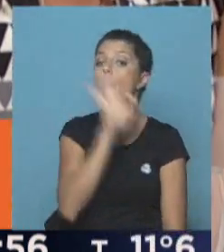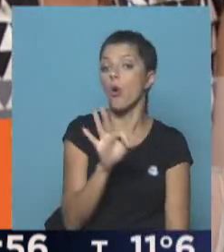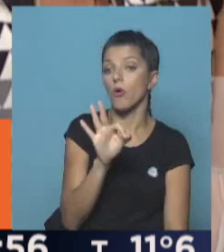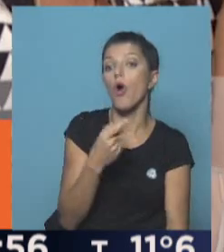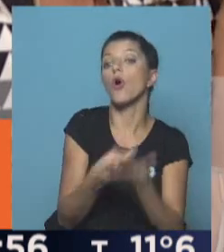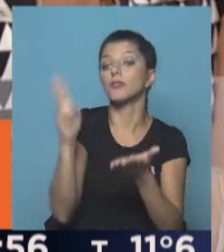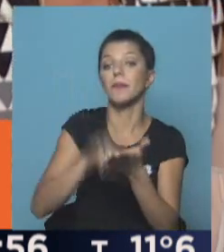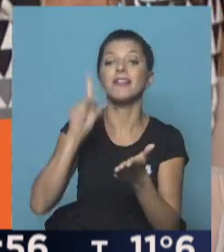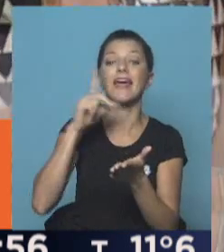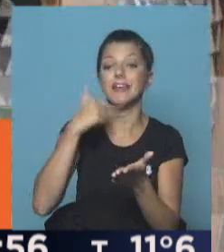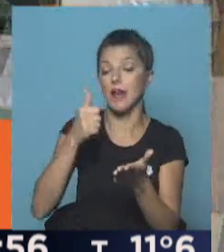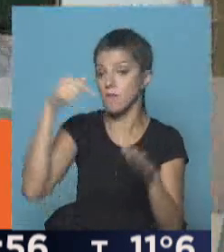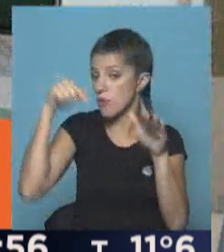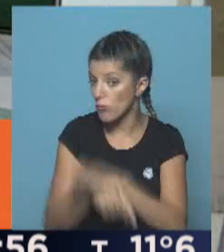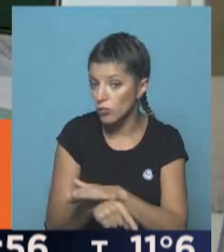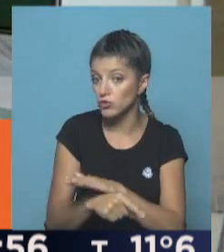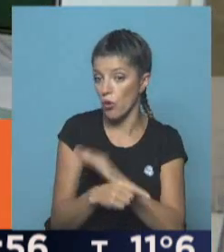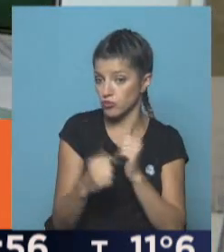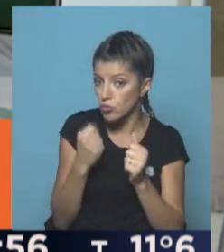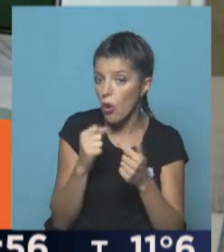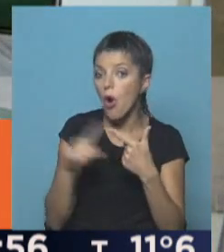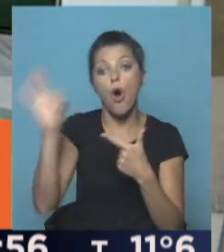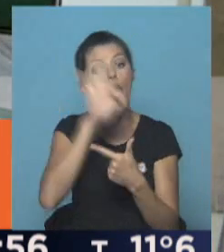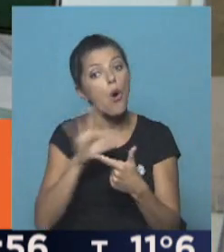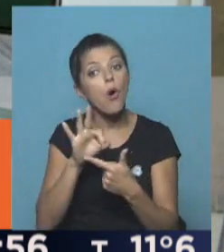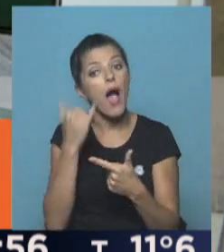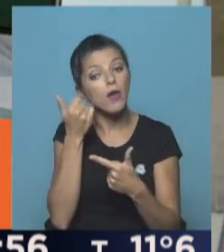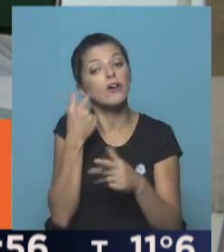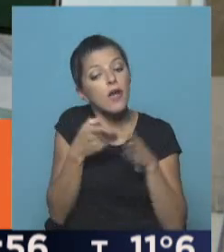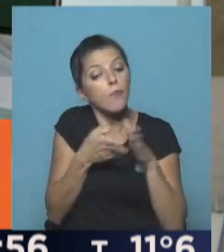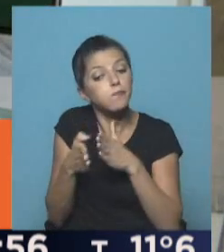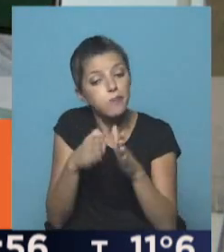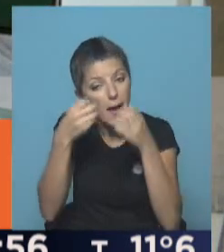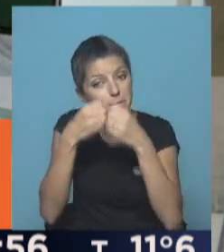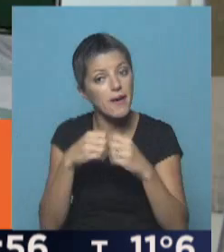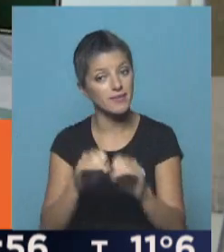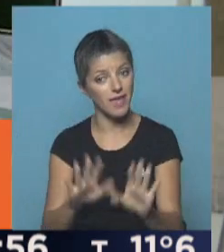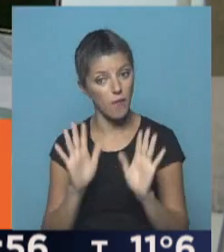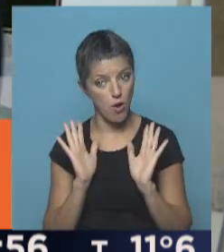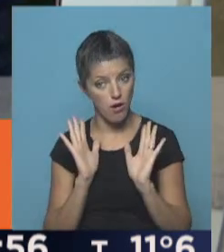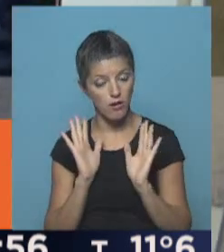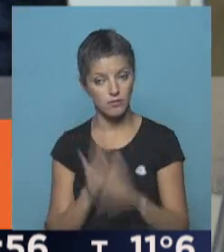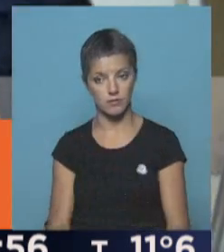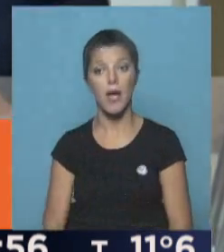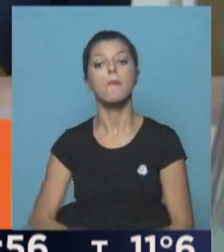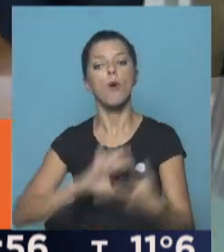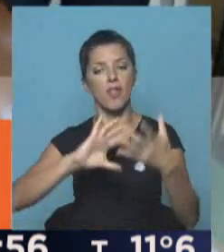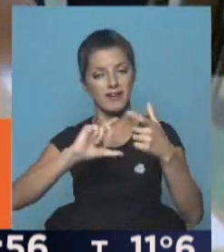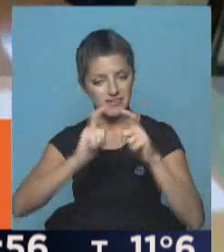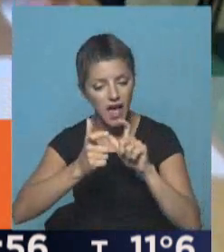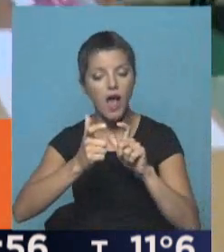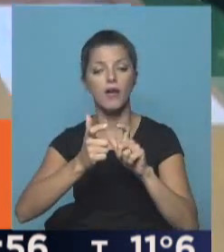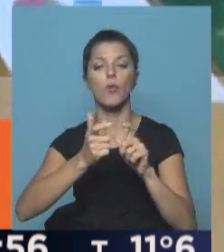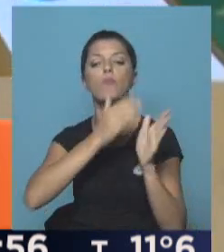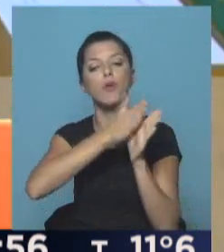vuelta a la isla más dura o un camino que es exactamente en la modernización en